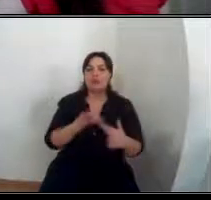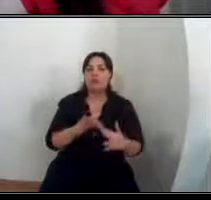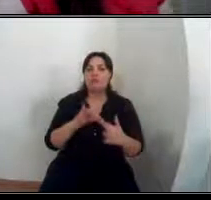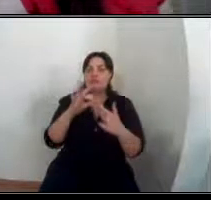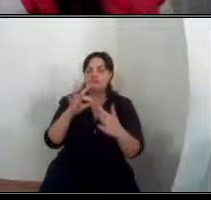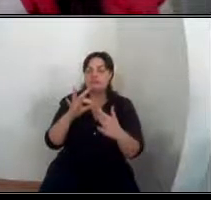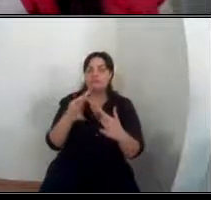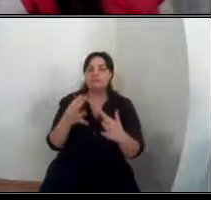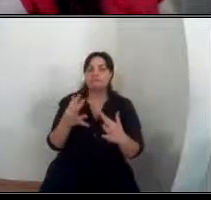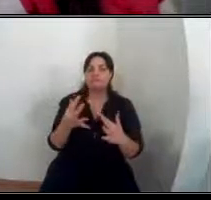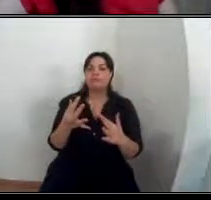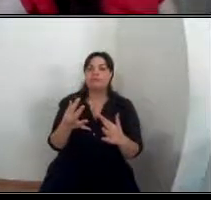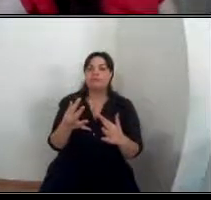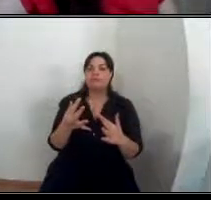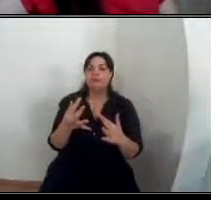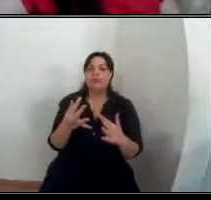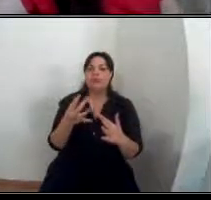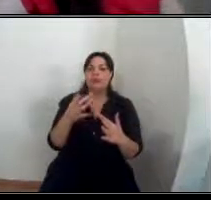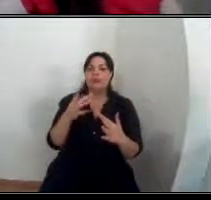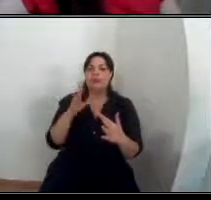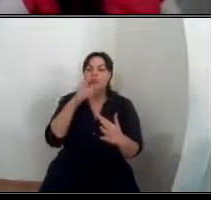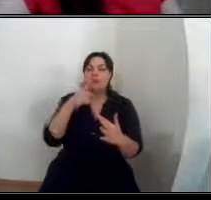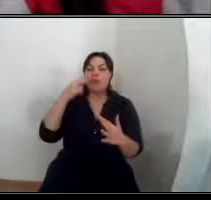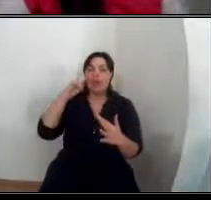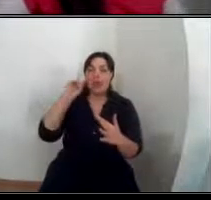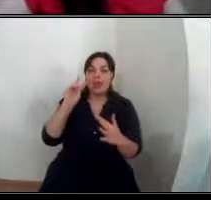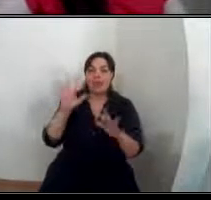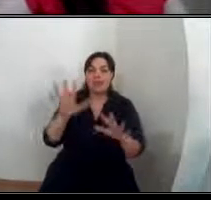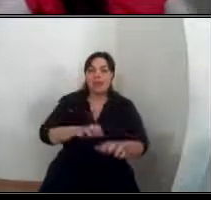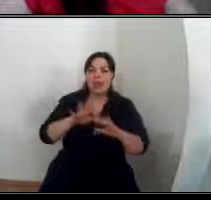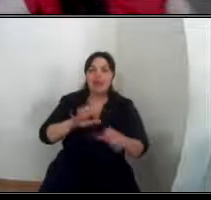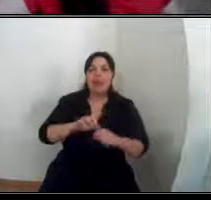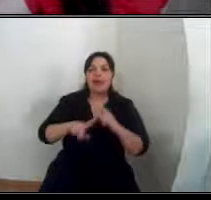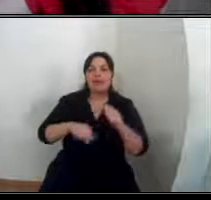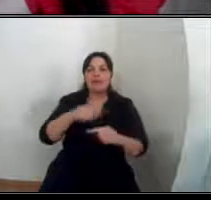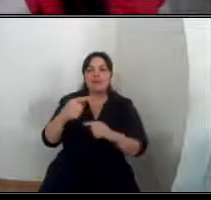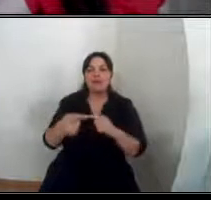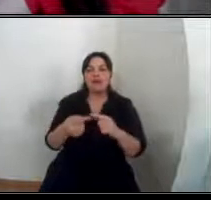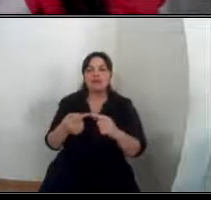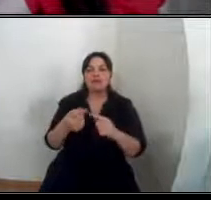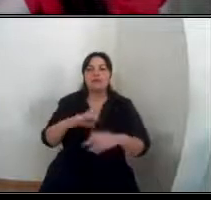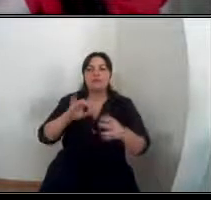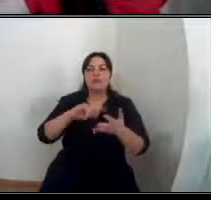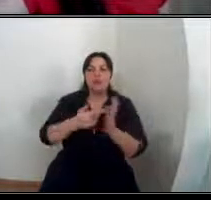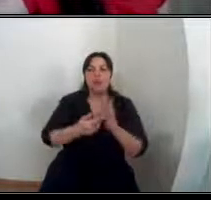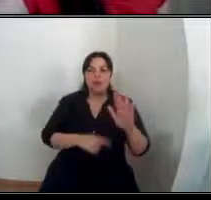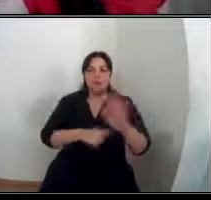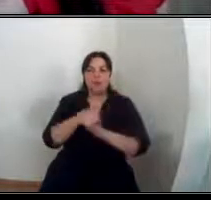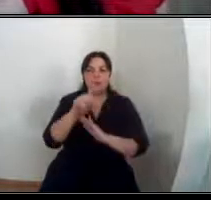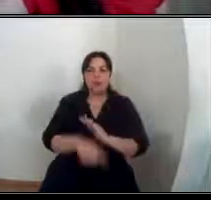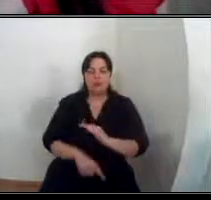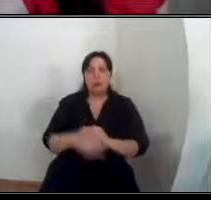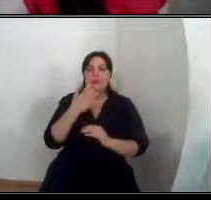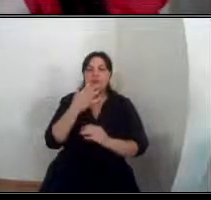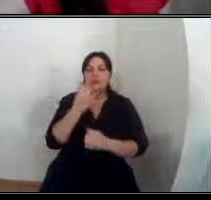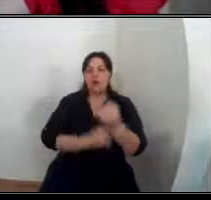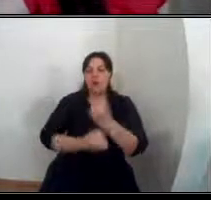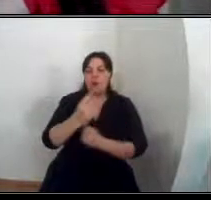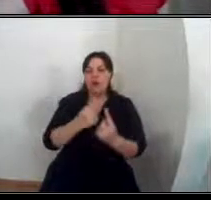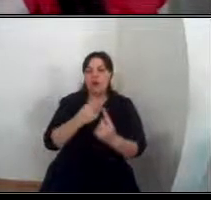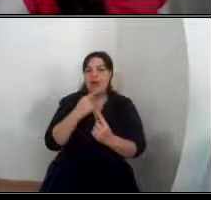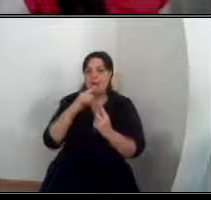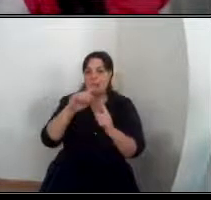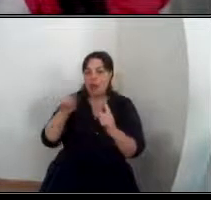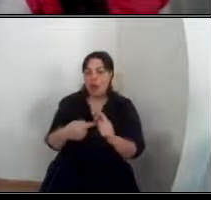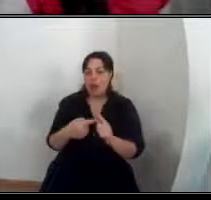pilotos para coger experiencia y en el futuro poder desarrollar determinados proyectos también relacionados con economía circular y